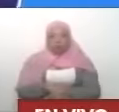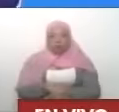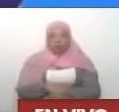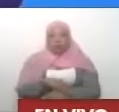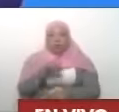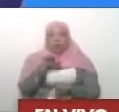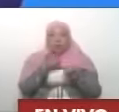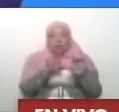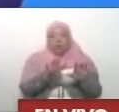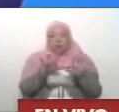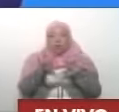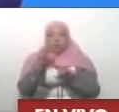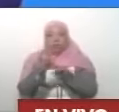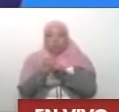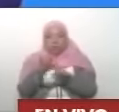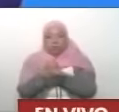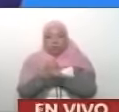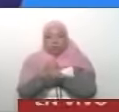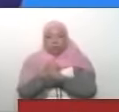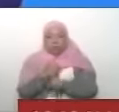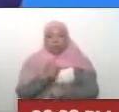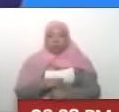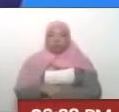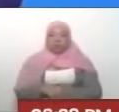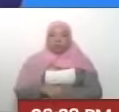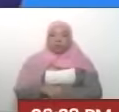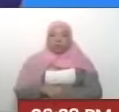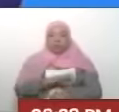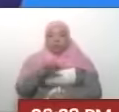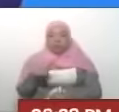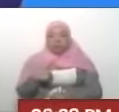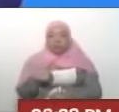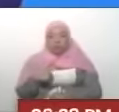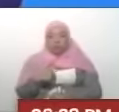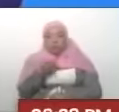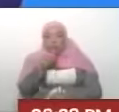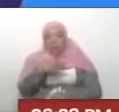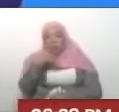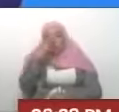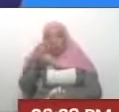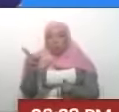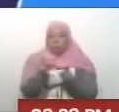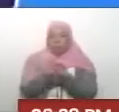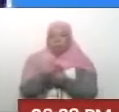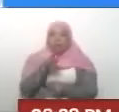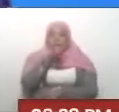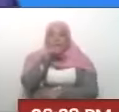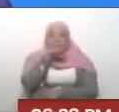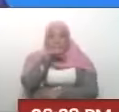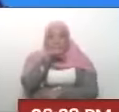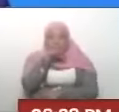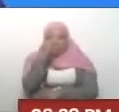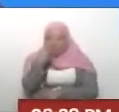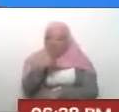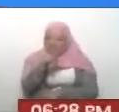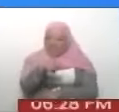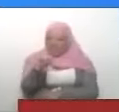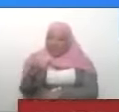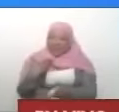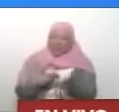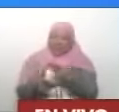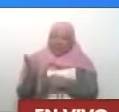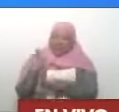el 95% de la historia para nosotros. A buen entendedor, pocas palabras,